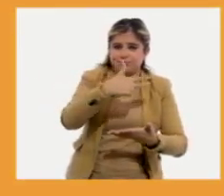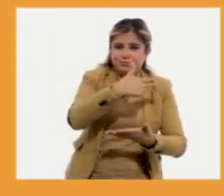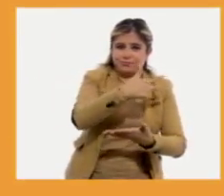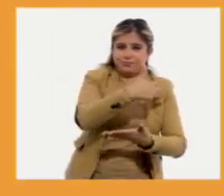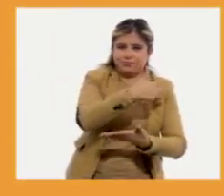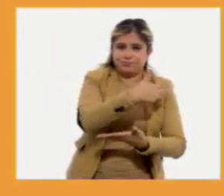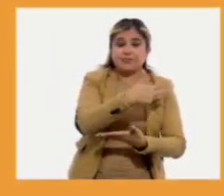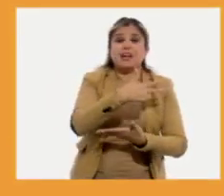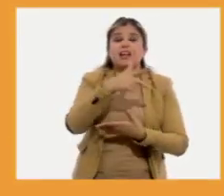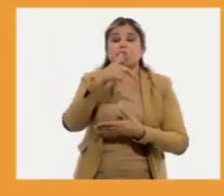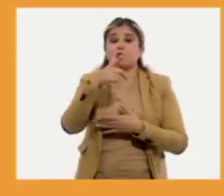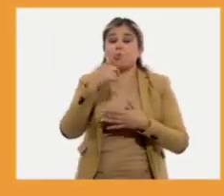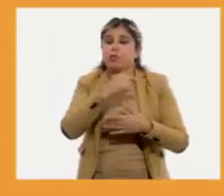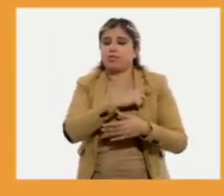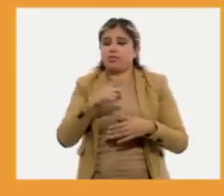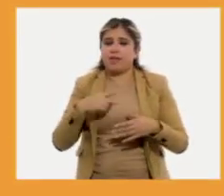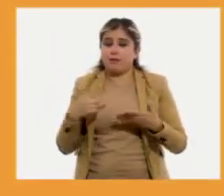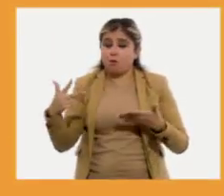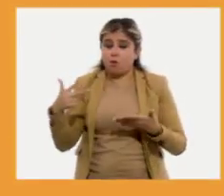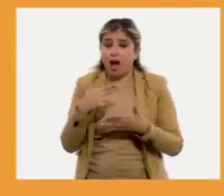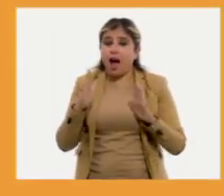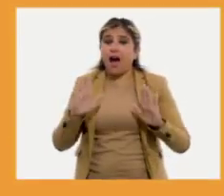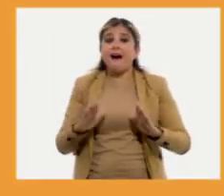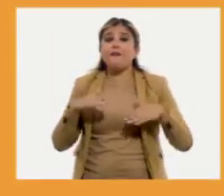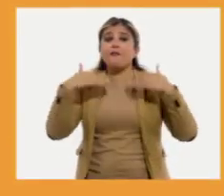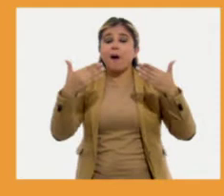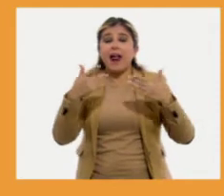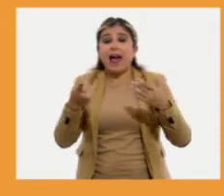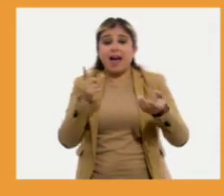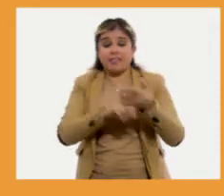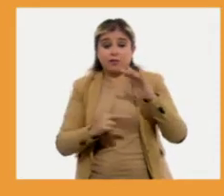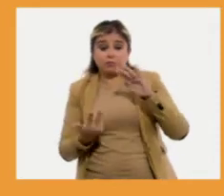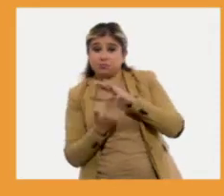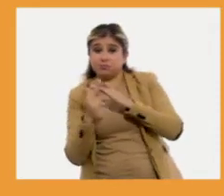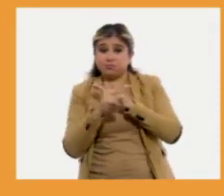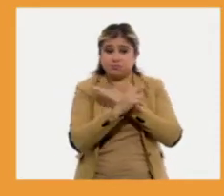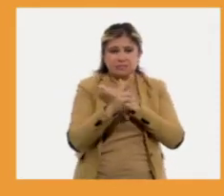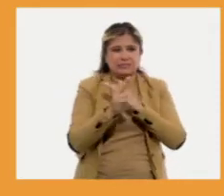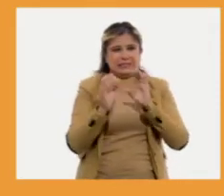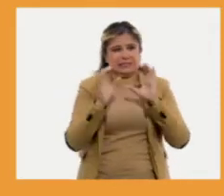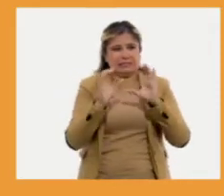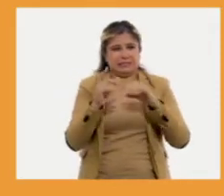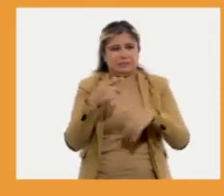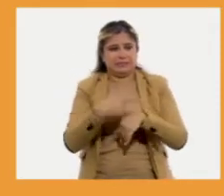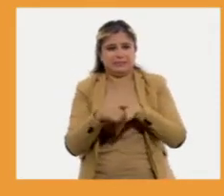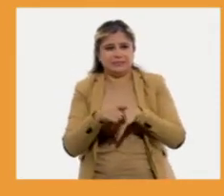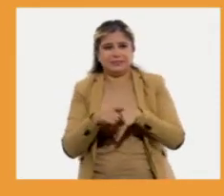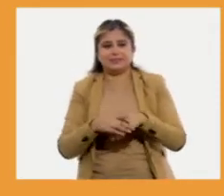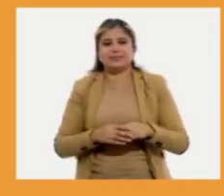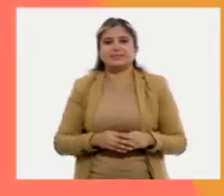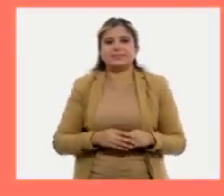marcaste. Asegúrate de cortar por fuera de la playera. No introduzcas las tijeras en ella.